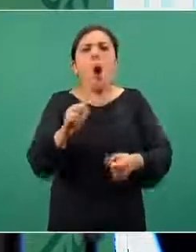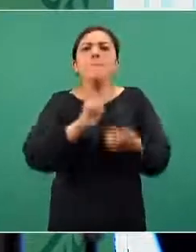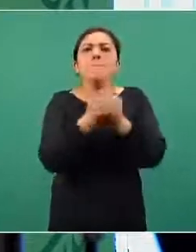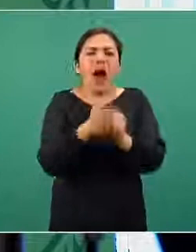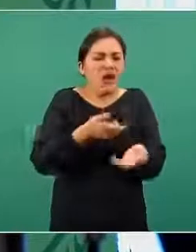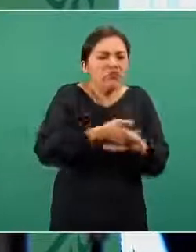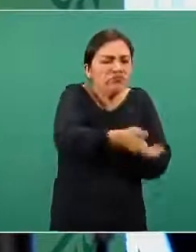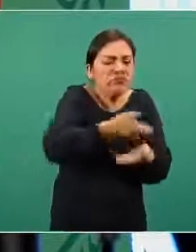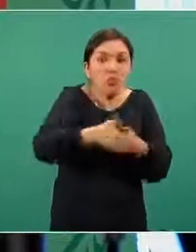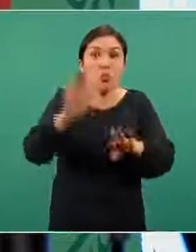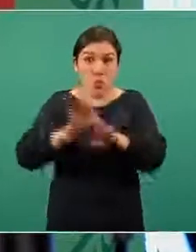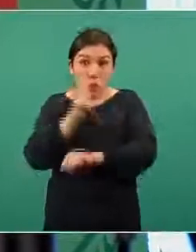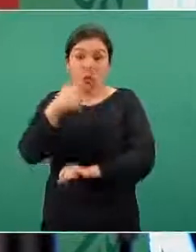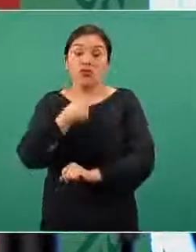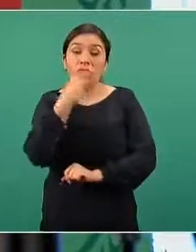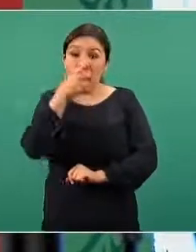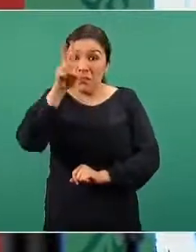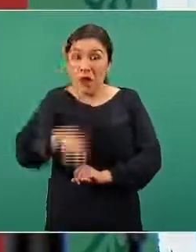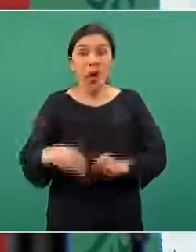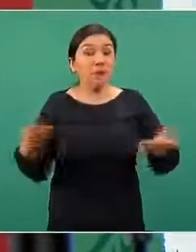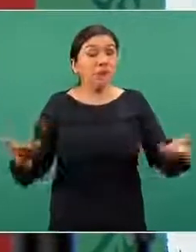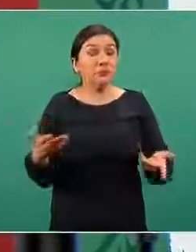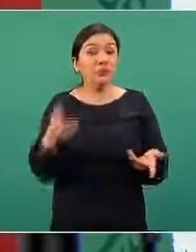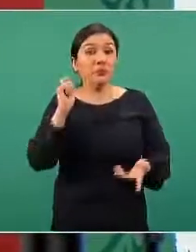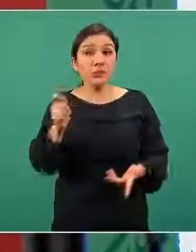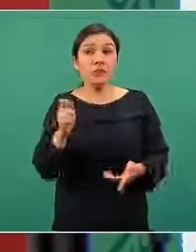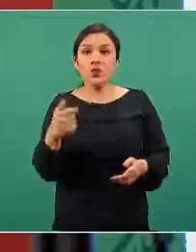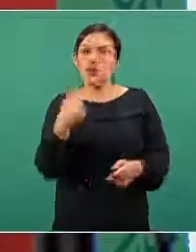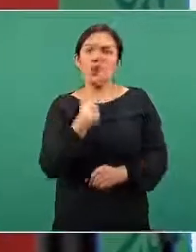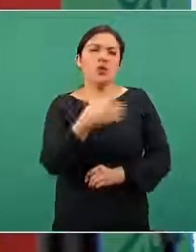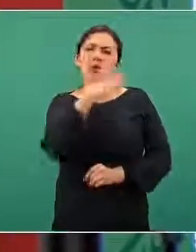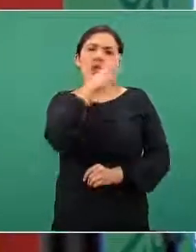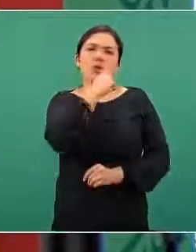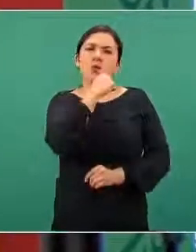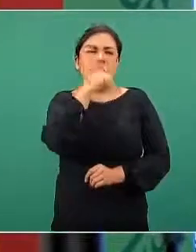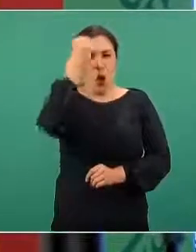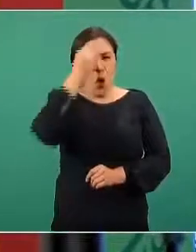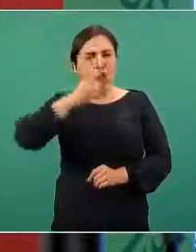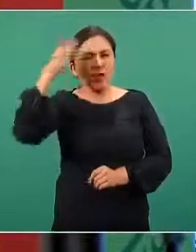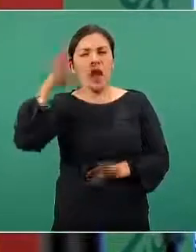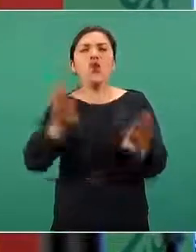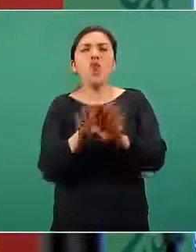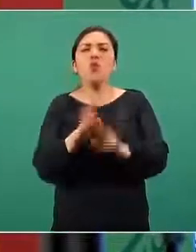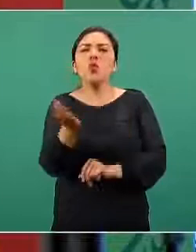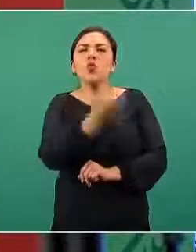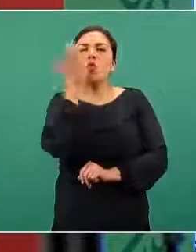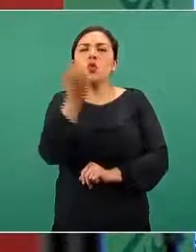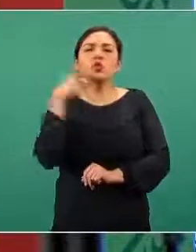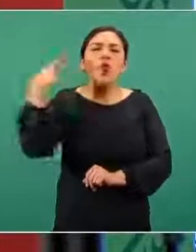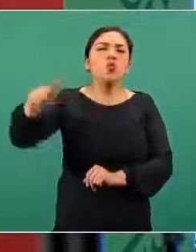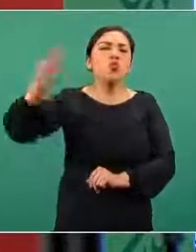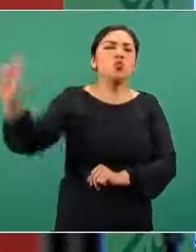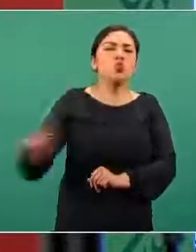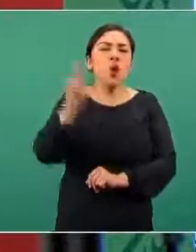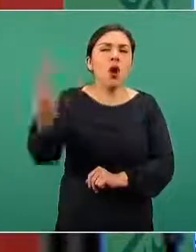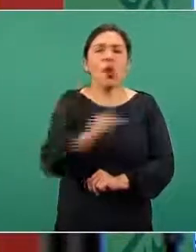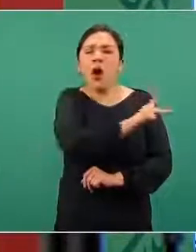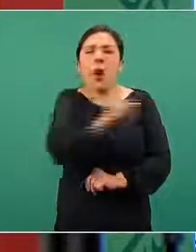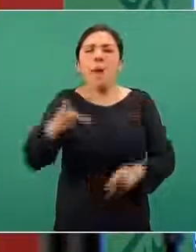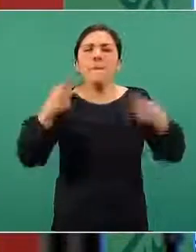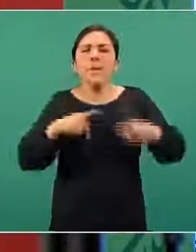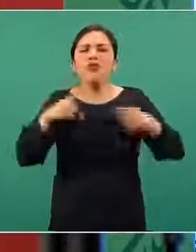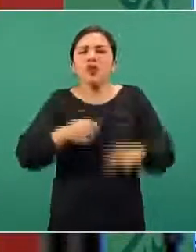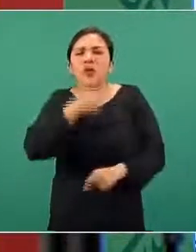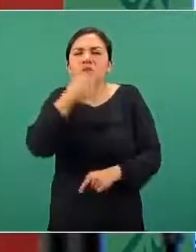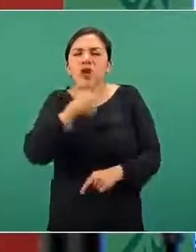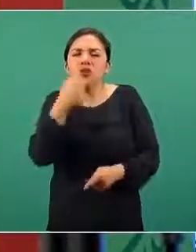pan, porque además quiero decir a ustedes que no podíamos nosotros olvidarnos de las tradiciones de nuestro pueblo, y a todos esos viejitos tempranito